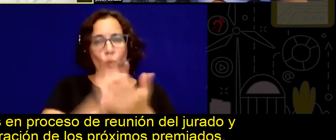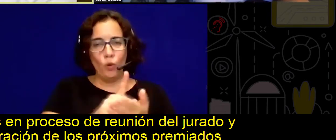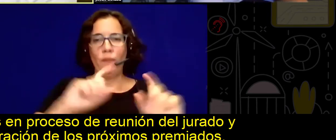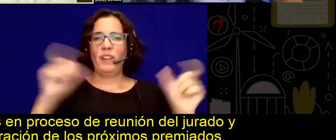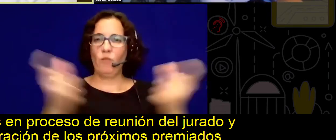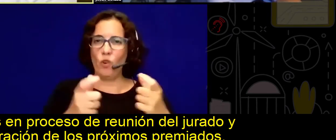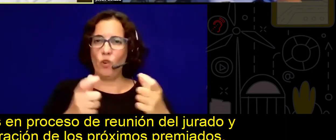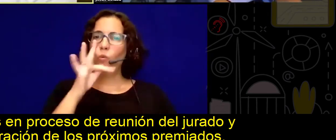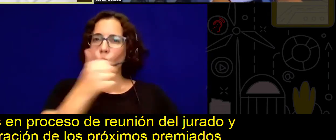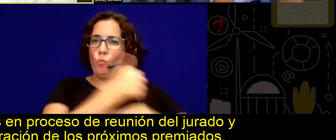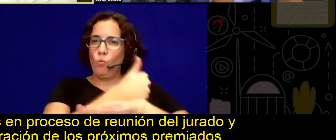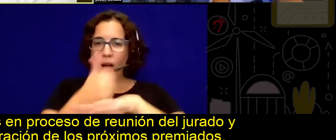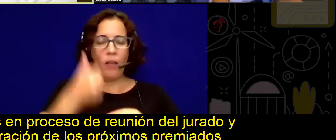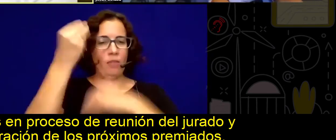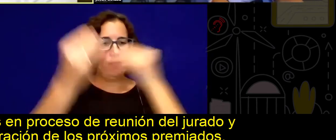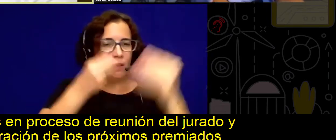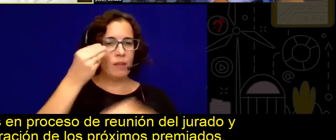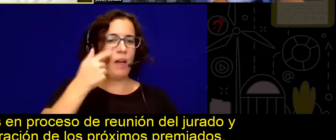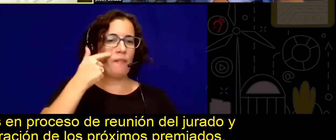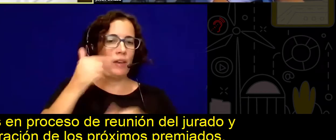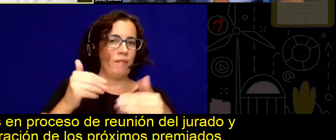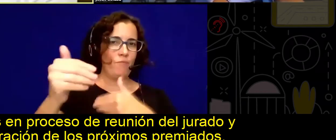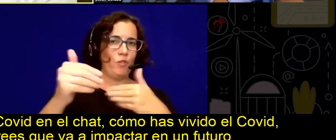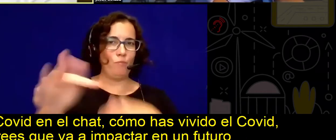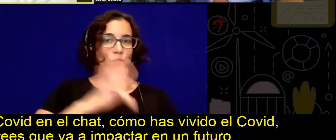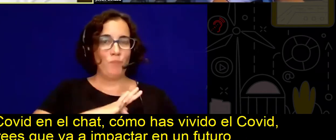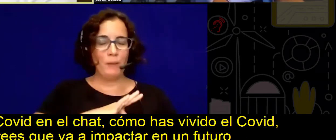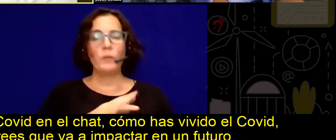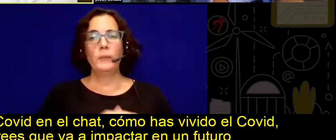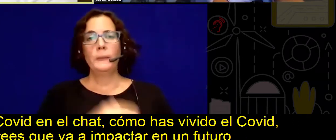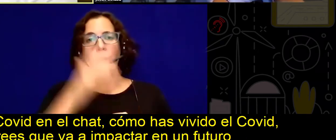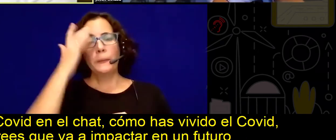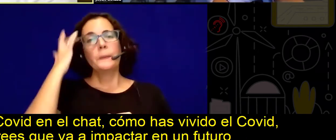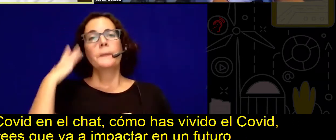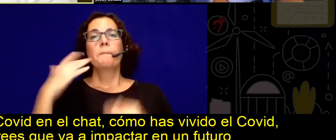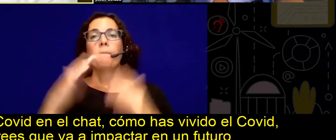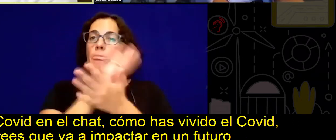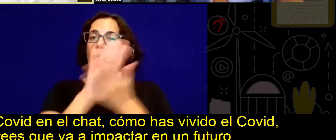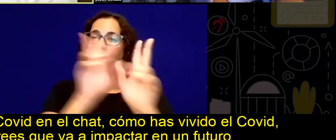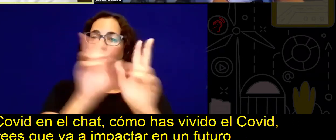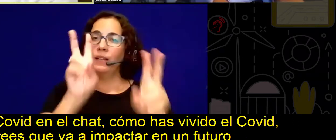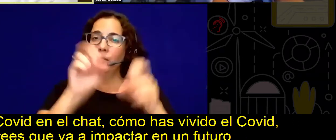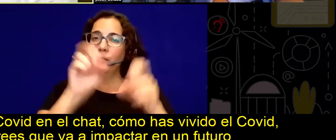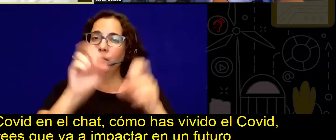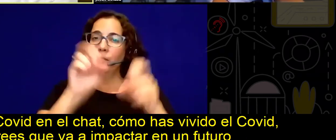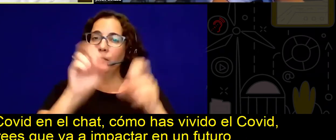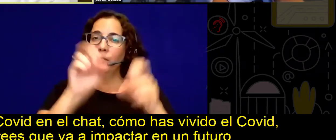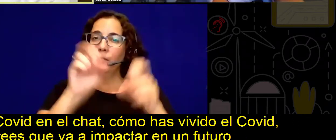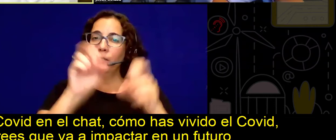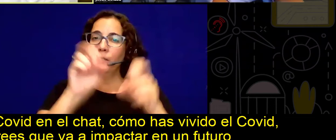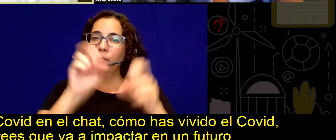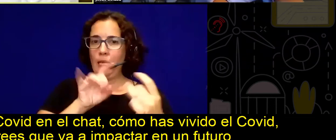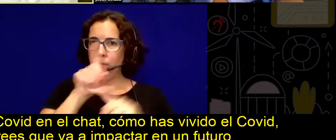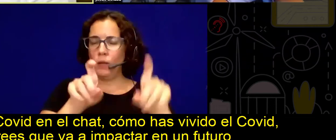de deliberación de los próximos premiados, ¿no? Oye, nos hablaban del COVID, nos preguntan en el chat, ¿cómo ha vivido el